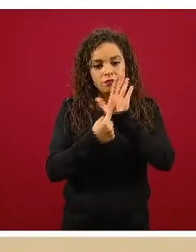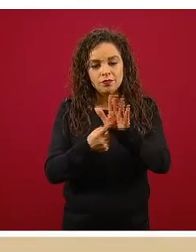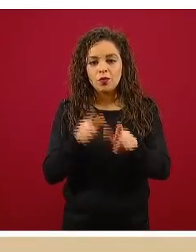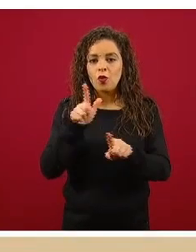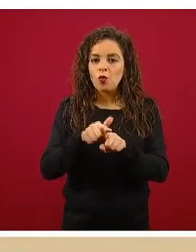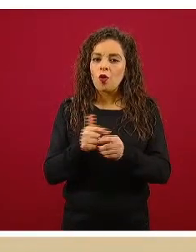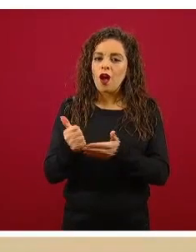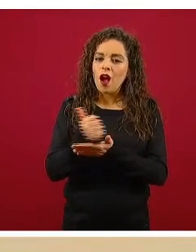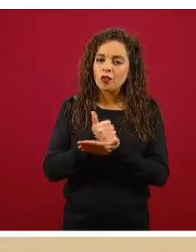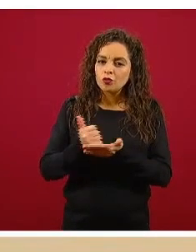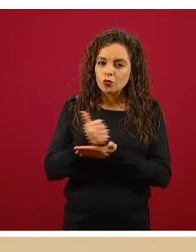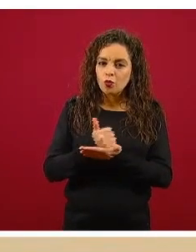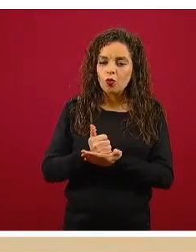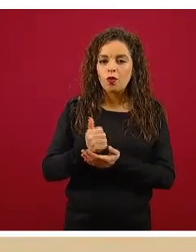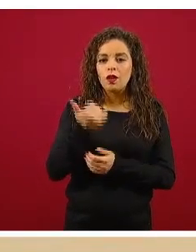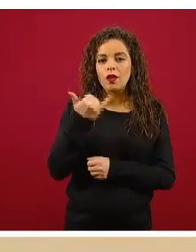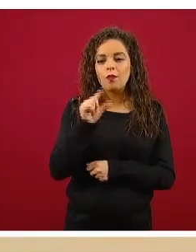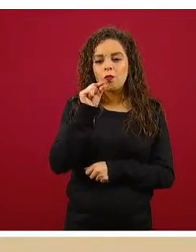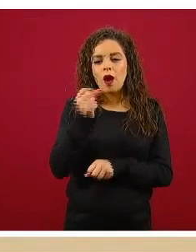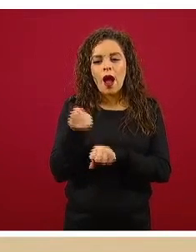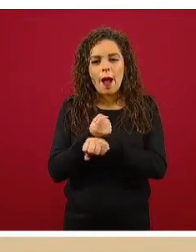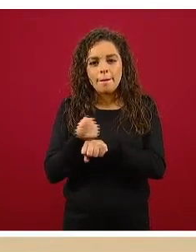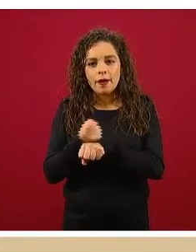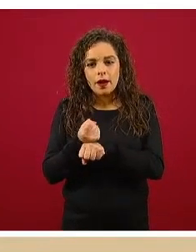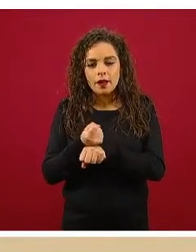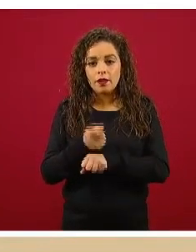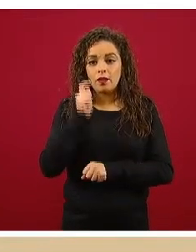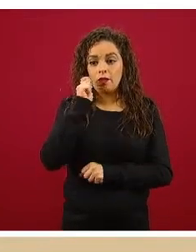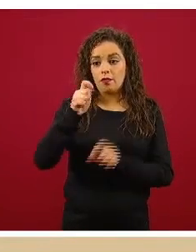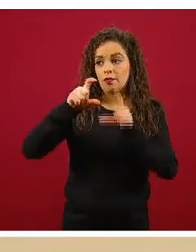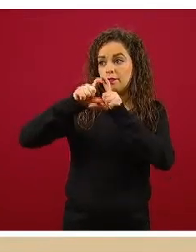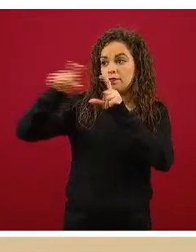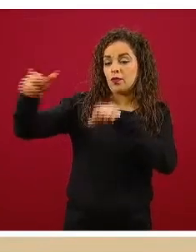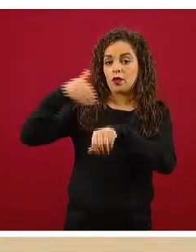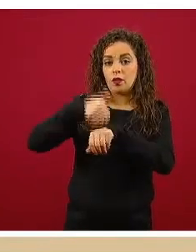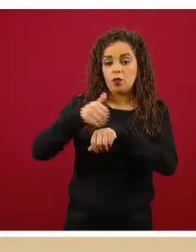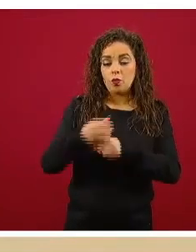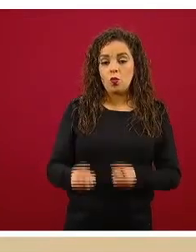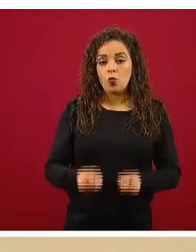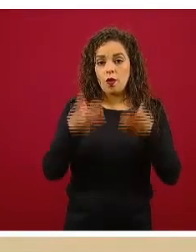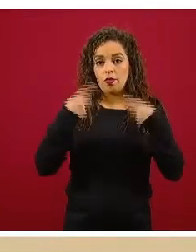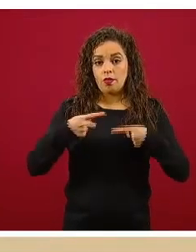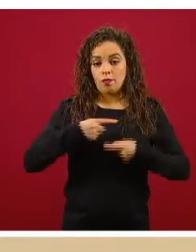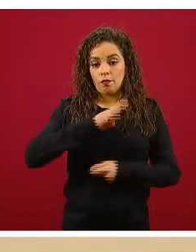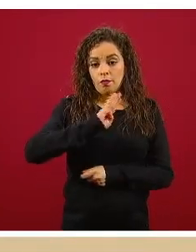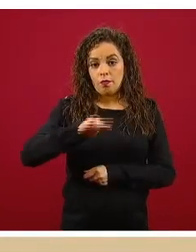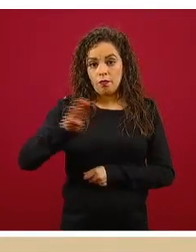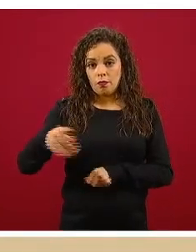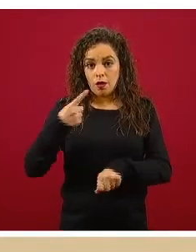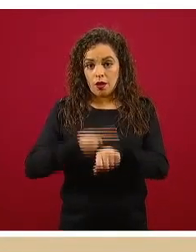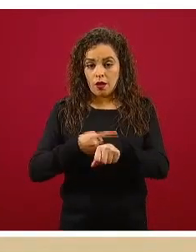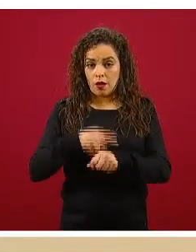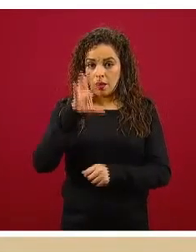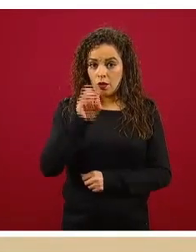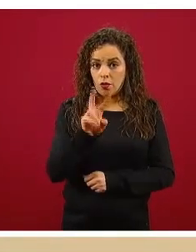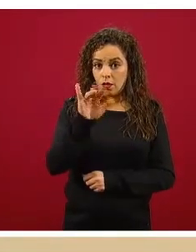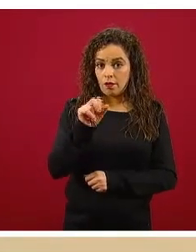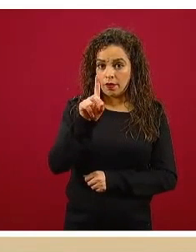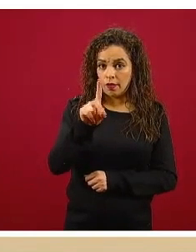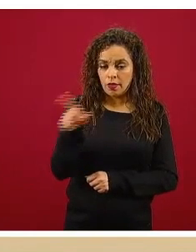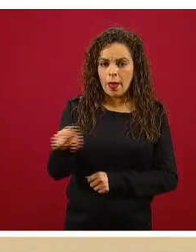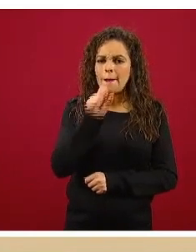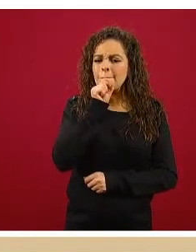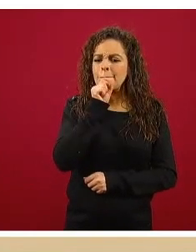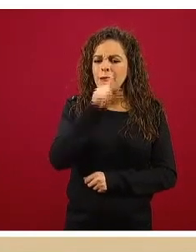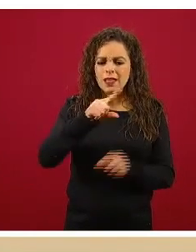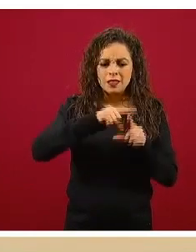color amarillo cuando ponemos el número de muertes acumuladas por COVID. Es la misma gráfica, solo